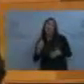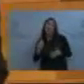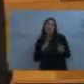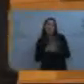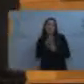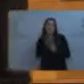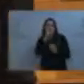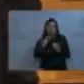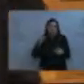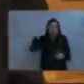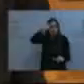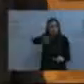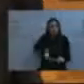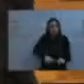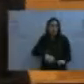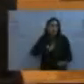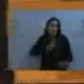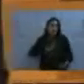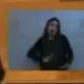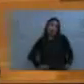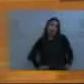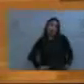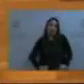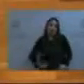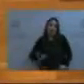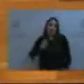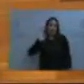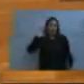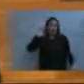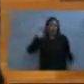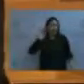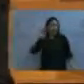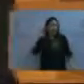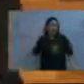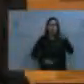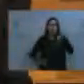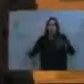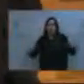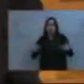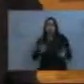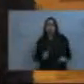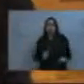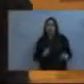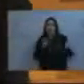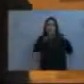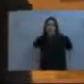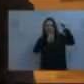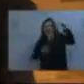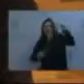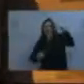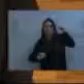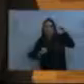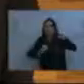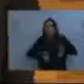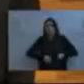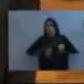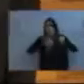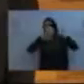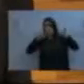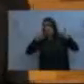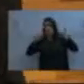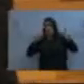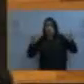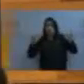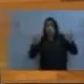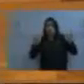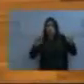Menos mal que no ha habido una tragedia, que hubo que dejar viviendas, que es una cuestión de grietas, de edificios que están, bueno, en